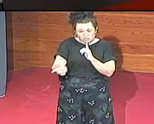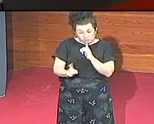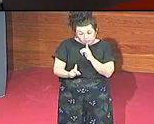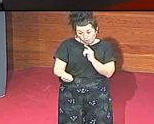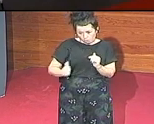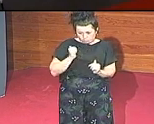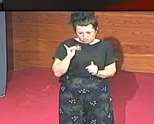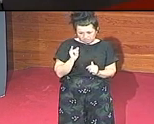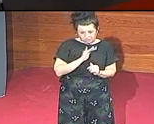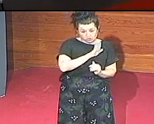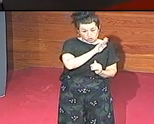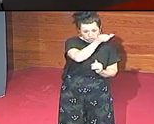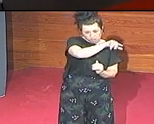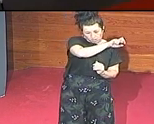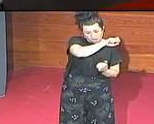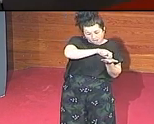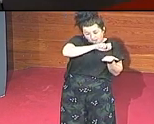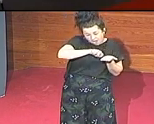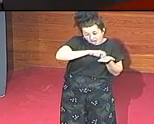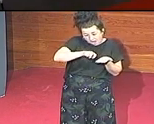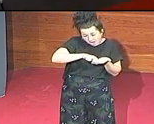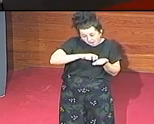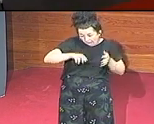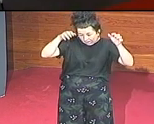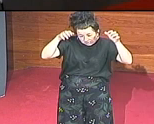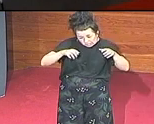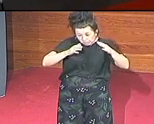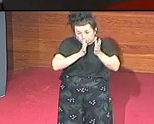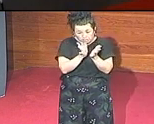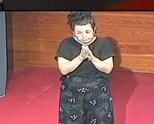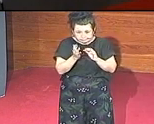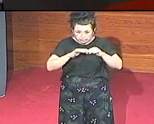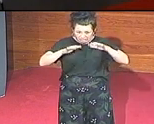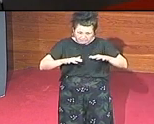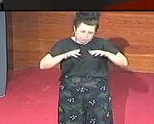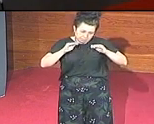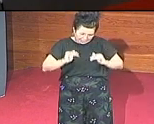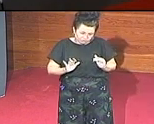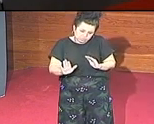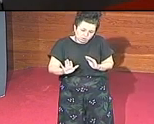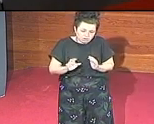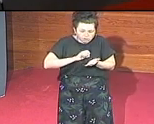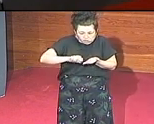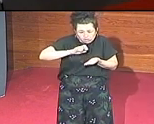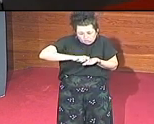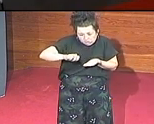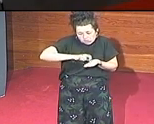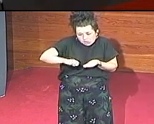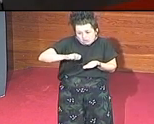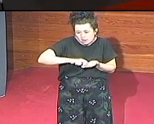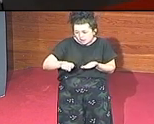desde las montañas hasta el centro de bilbao lloviendo y nevando nevando - en bilbao pero y como pues